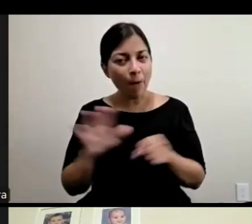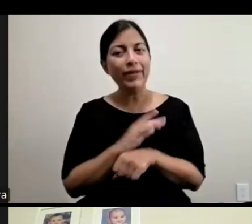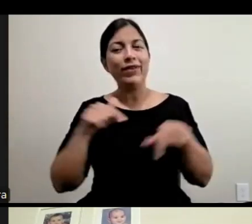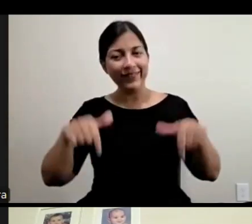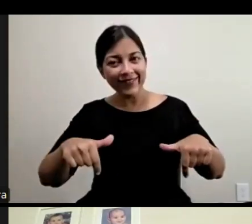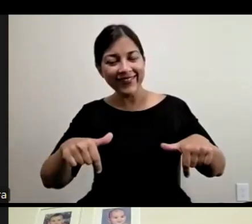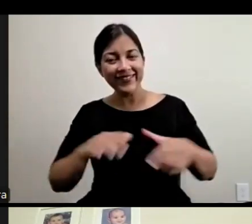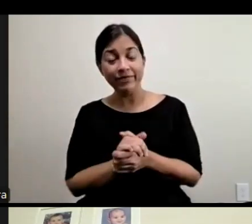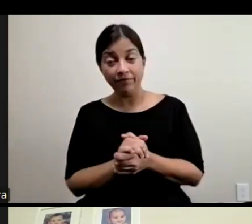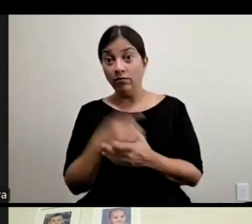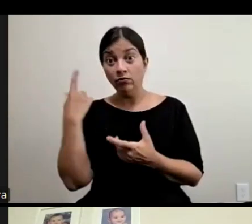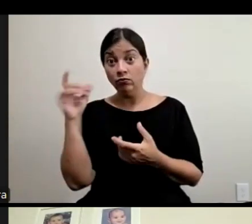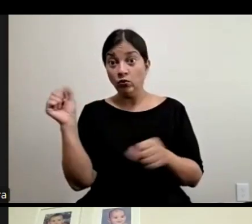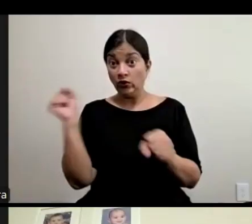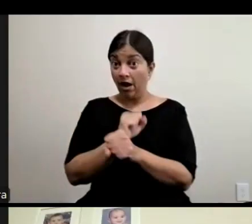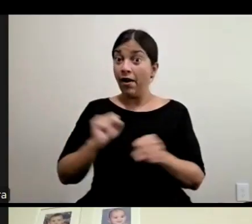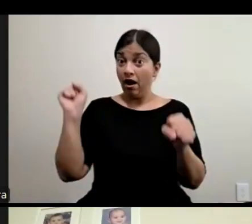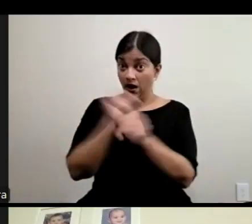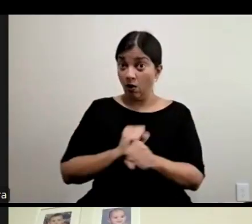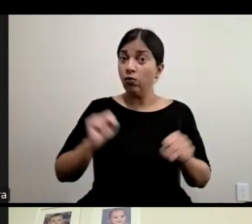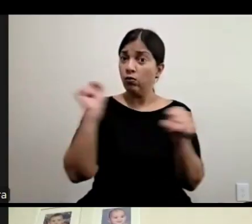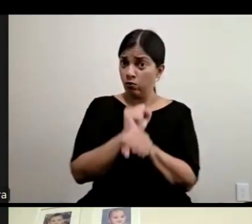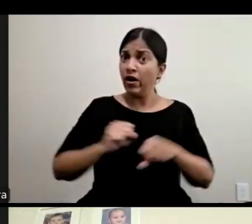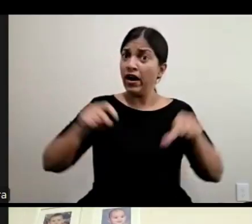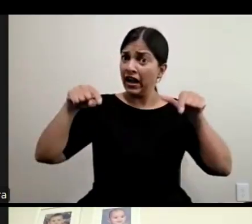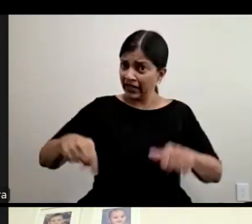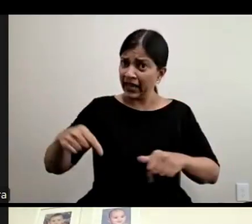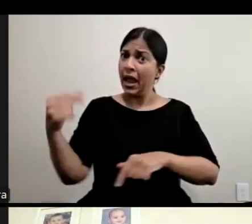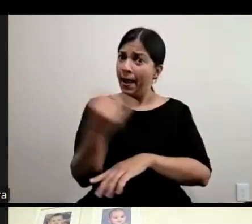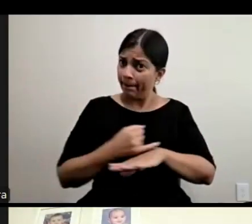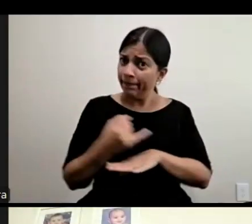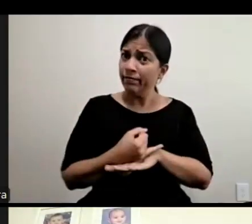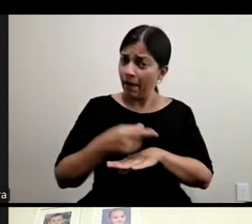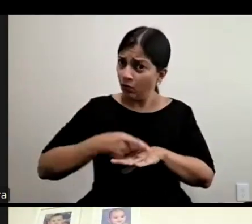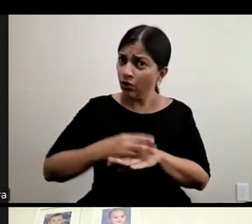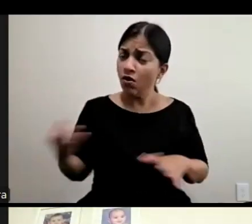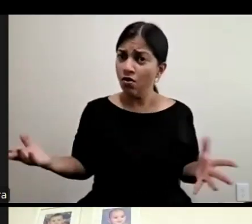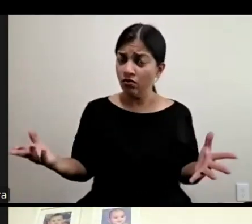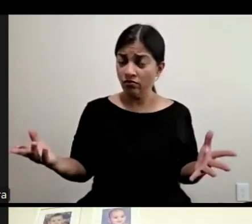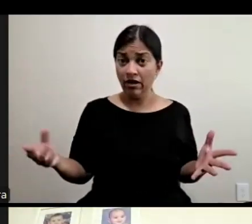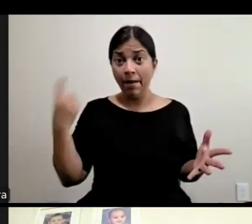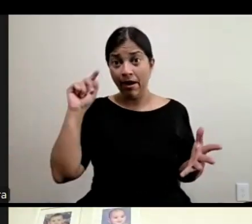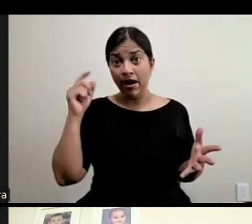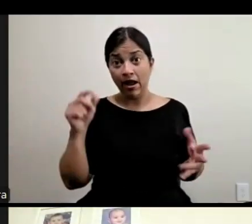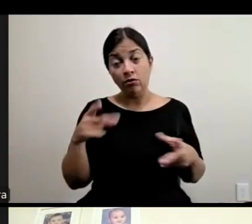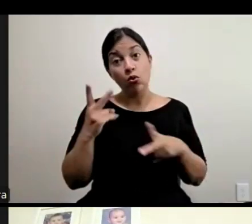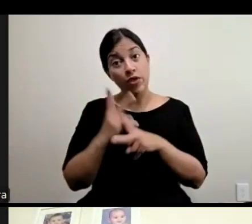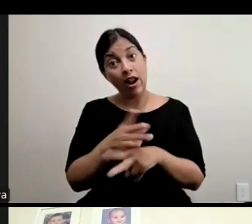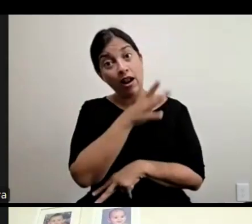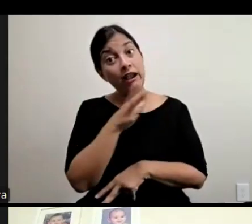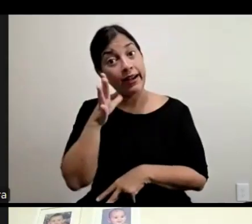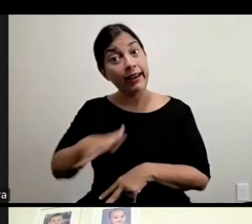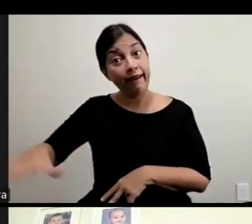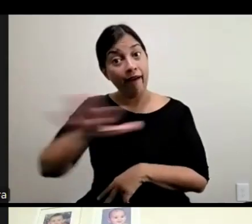son esfuerzos monumentales, mantener una granja contraria a lo que diría nuestro clima, ¿verdad? Porque aquí sería el paraíso